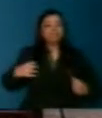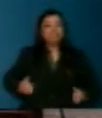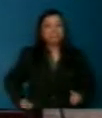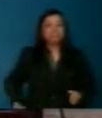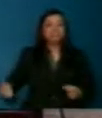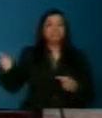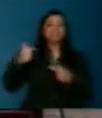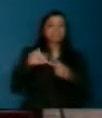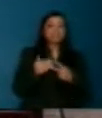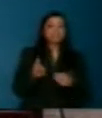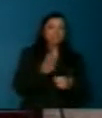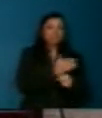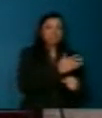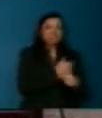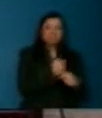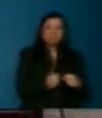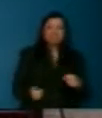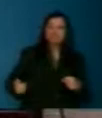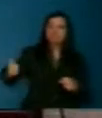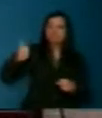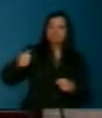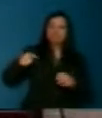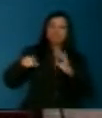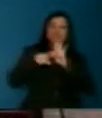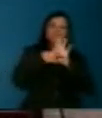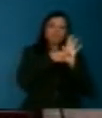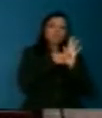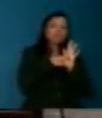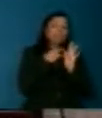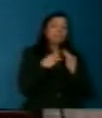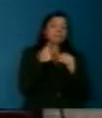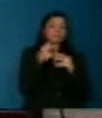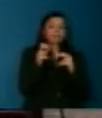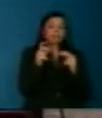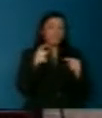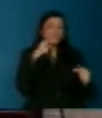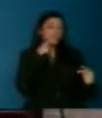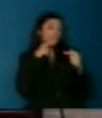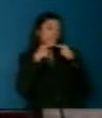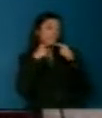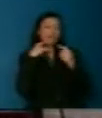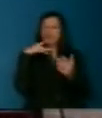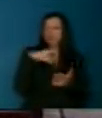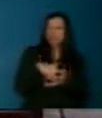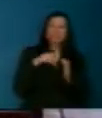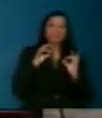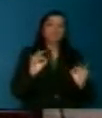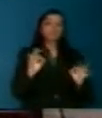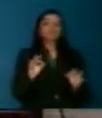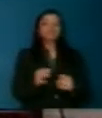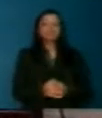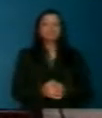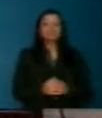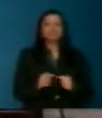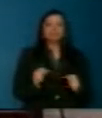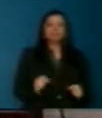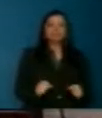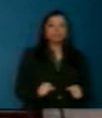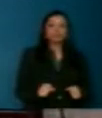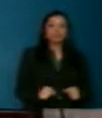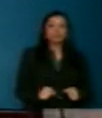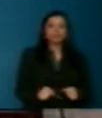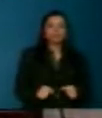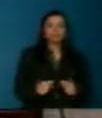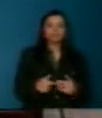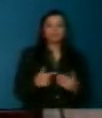políticos que con visos de un ultrademocratismo pendenciero